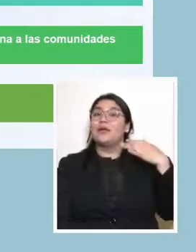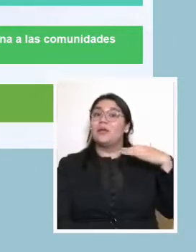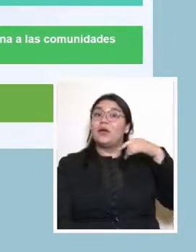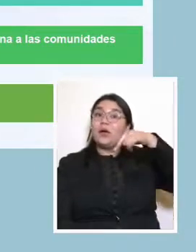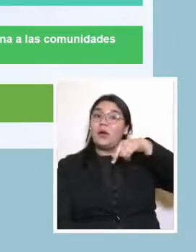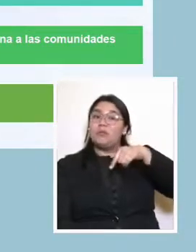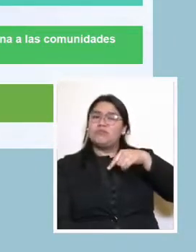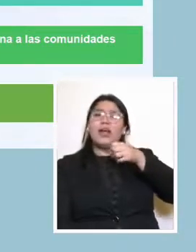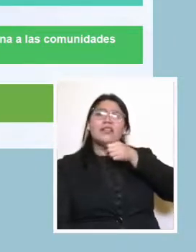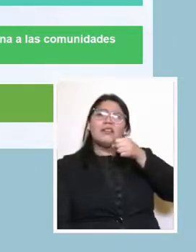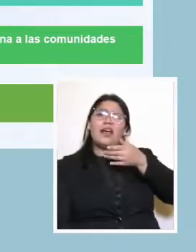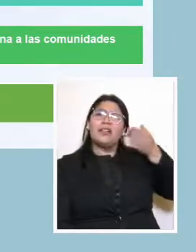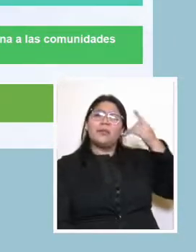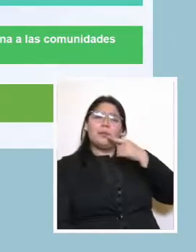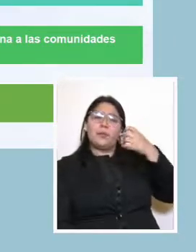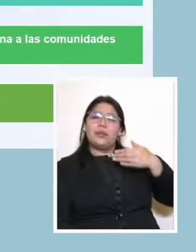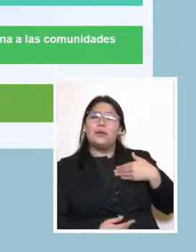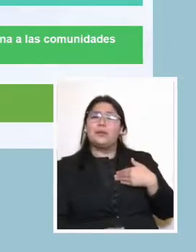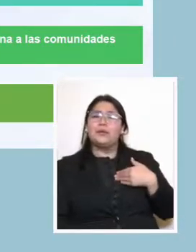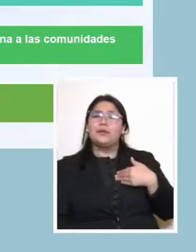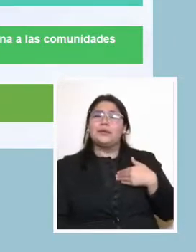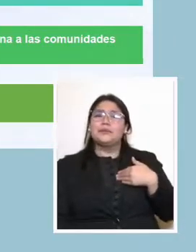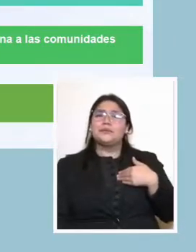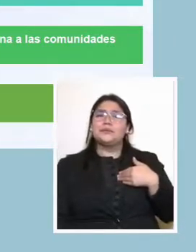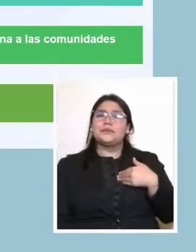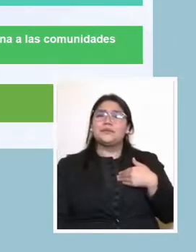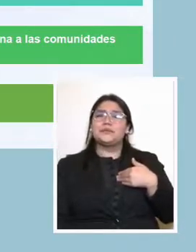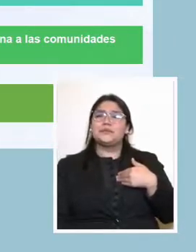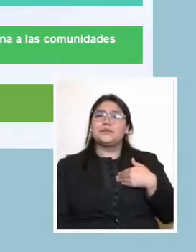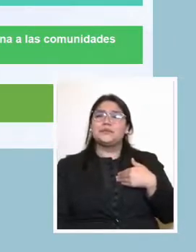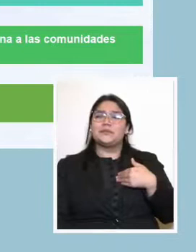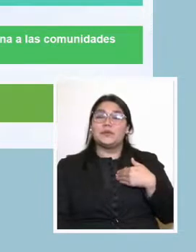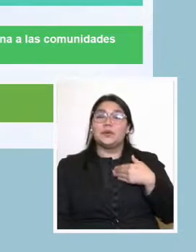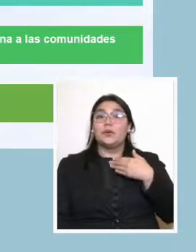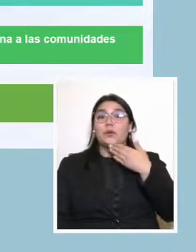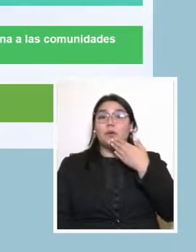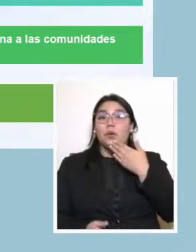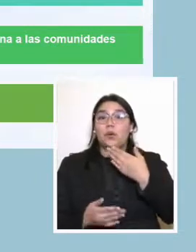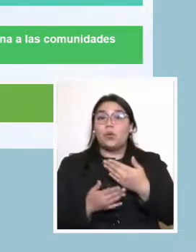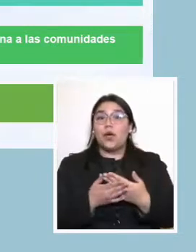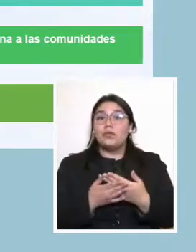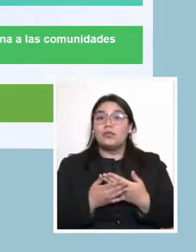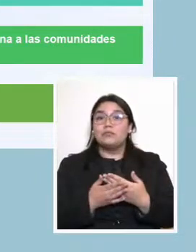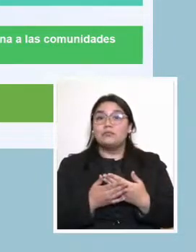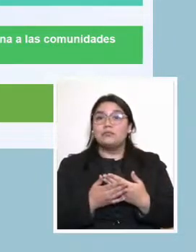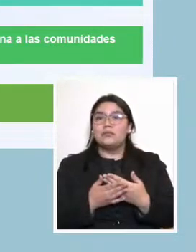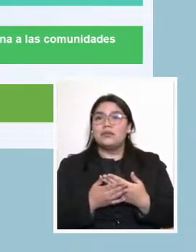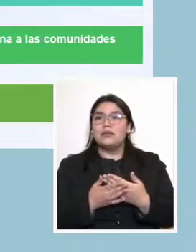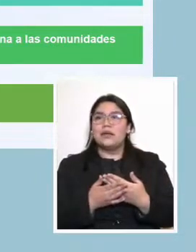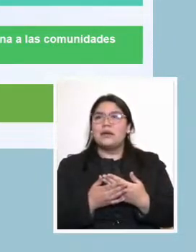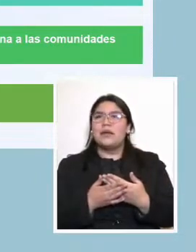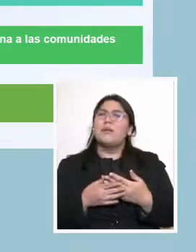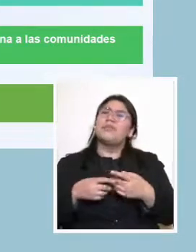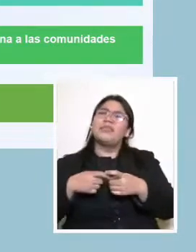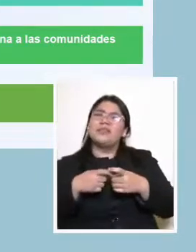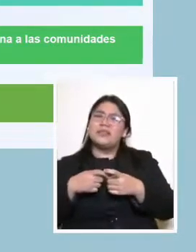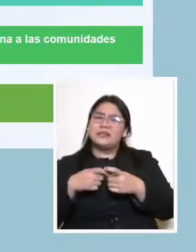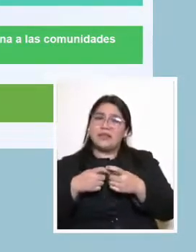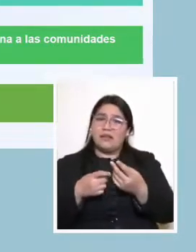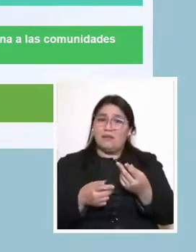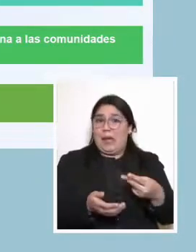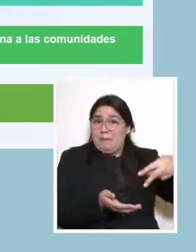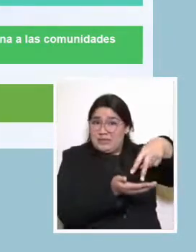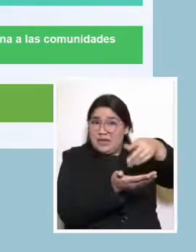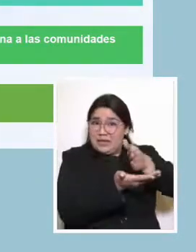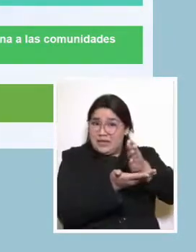hacían una pregunta respecto de aquella visión, ¿no?, cuando se daba el debate sobre si volver o no volver a clase,